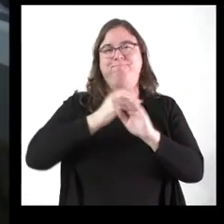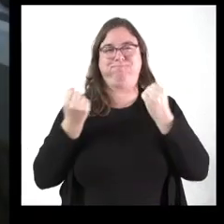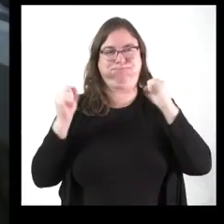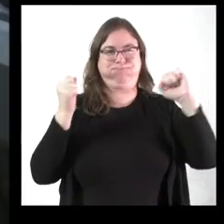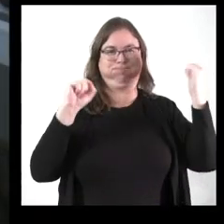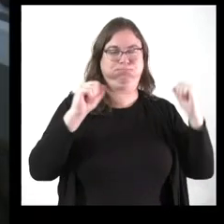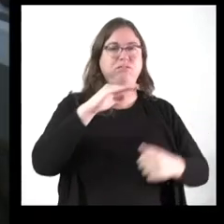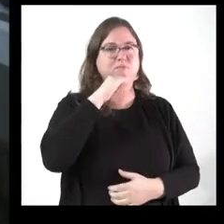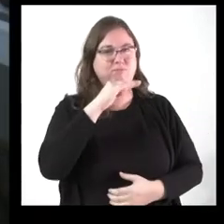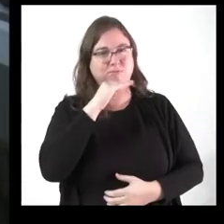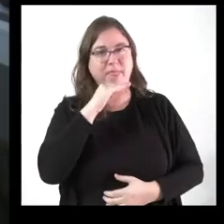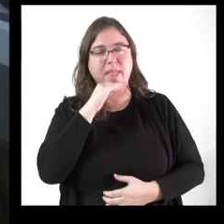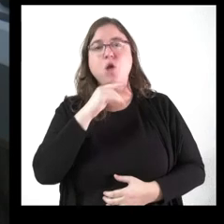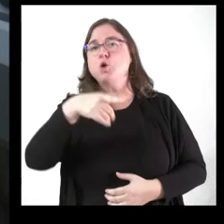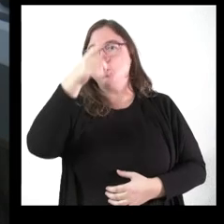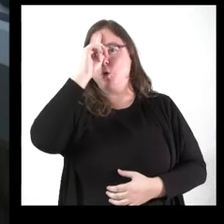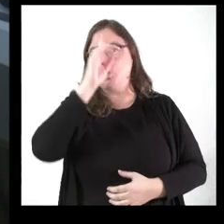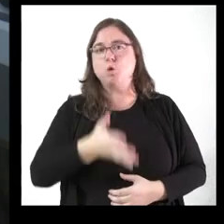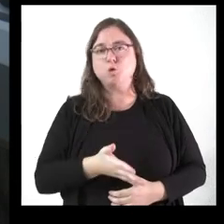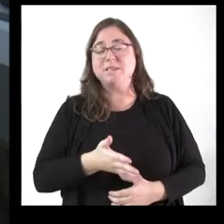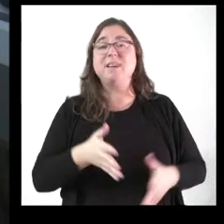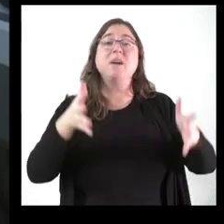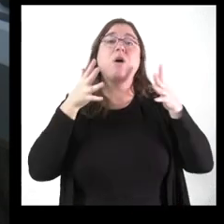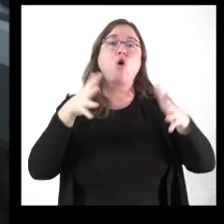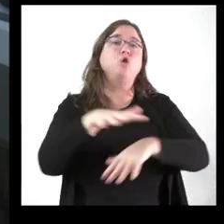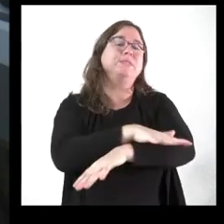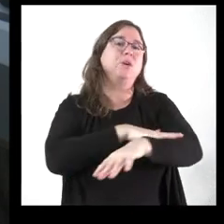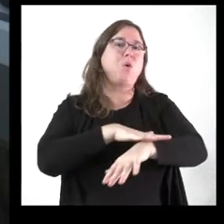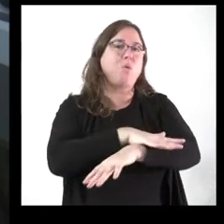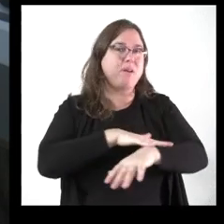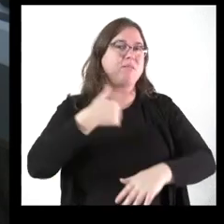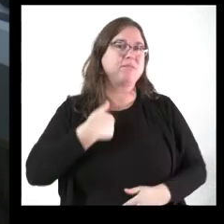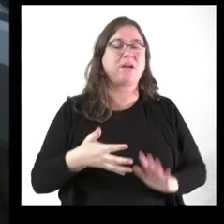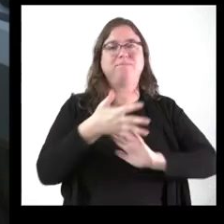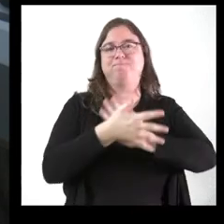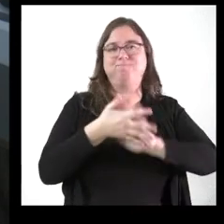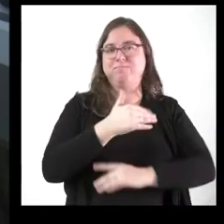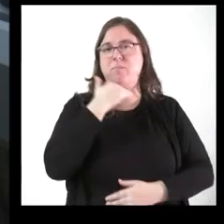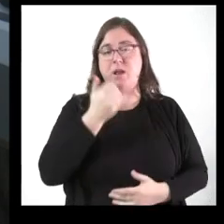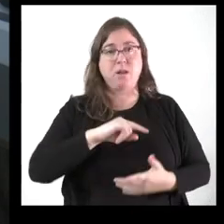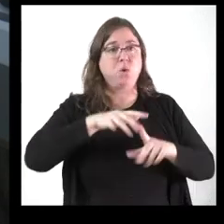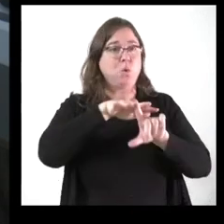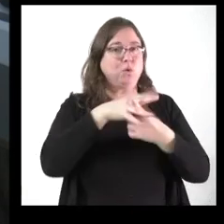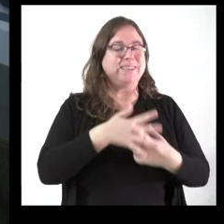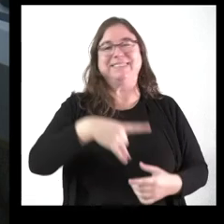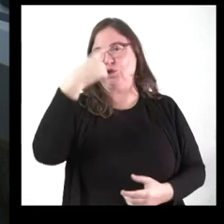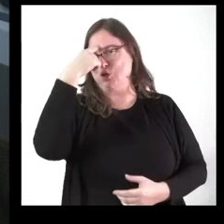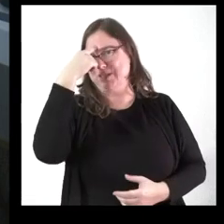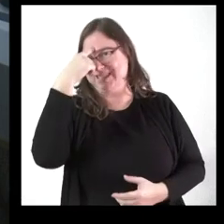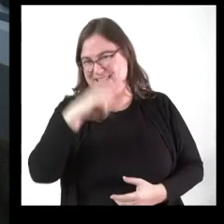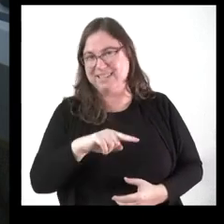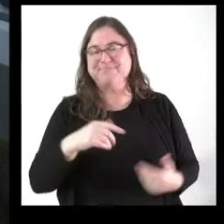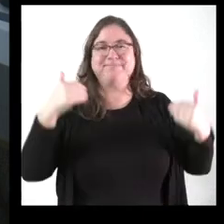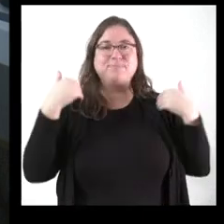de bronca bastante elevado no sé si en el consejo de gobierno han comentado algo esta situación Ya sé que es el ejecutivo